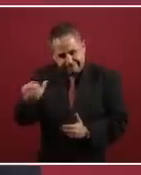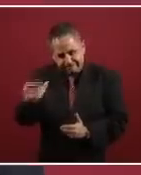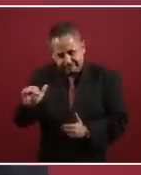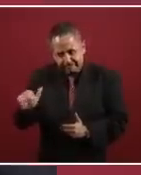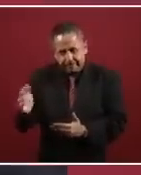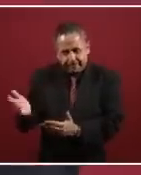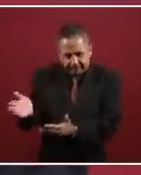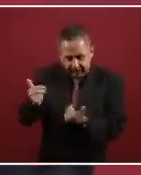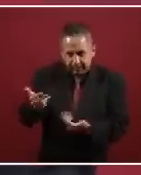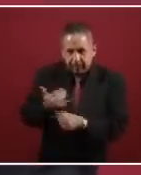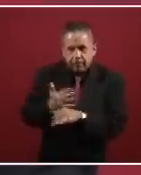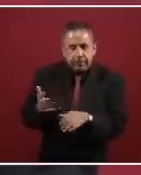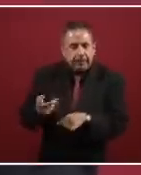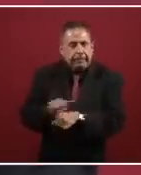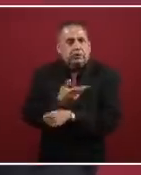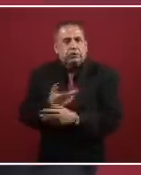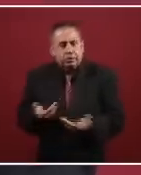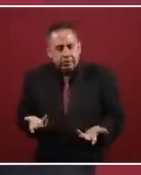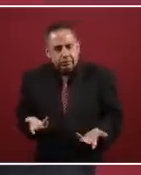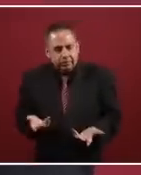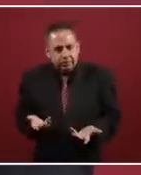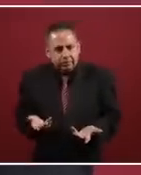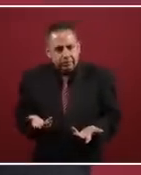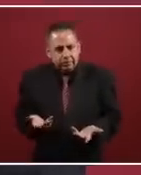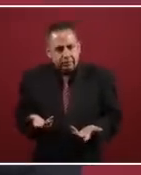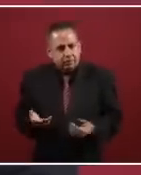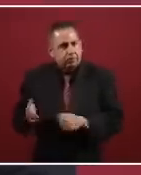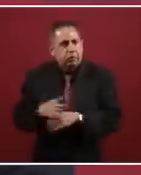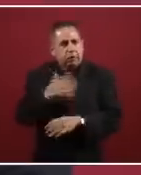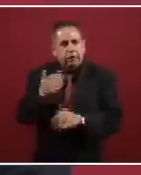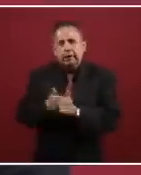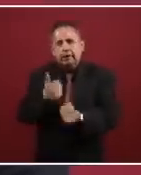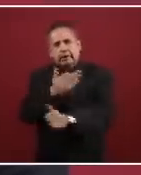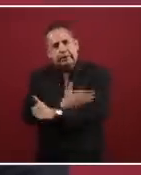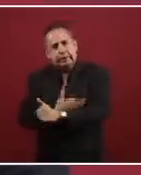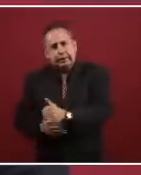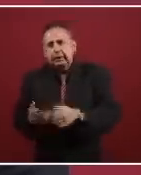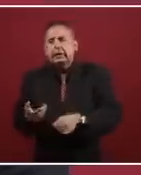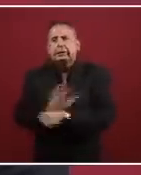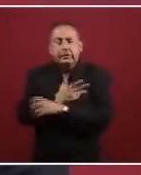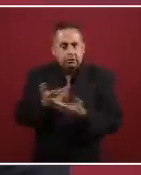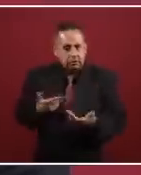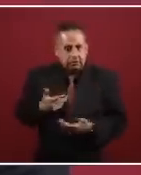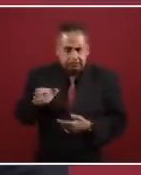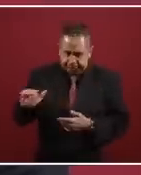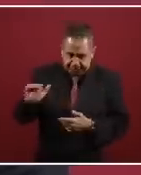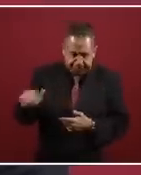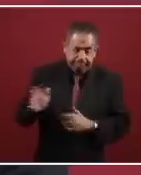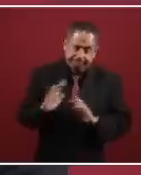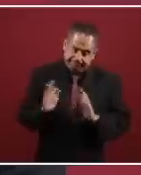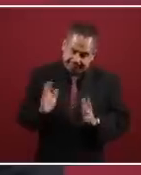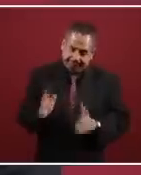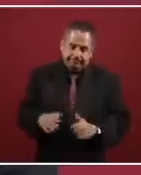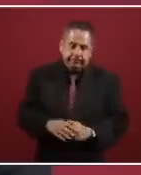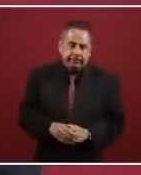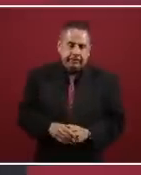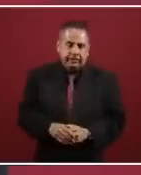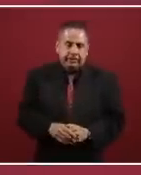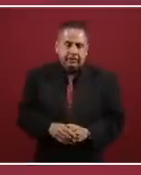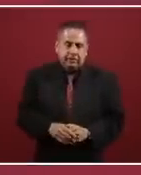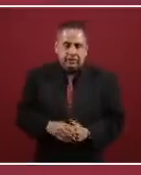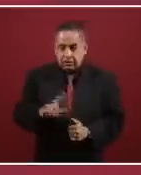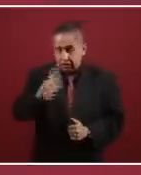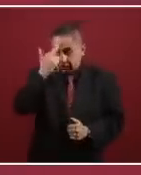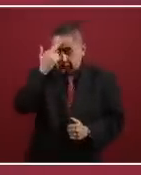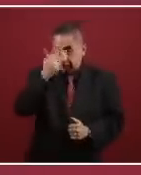que me informaran porque se nos está demorando. Y se